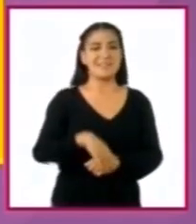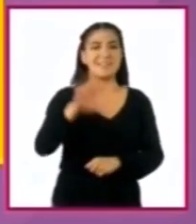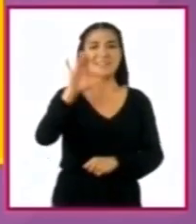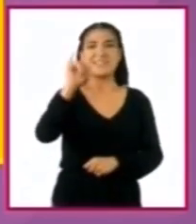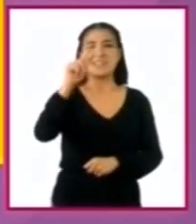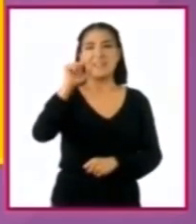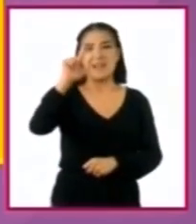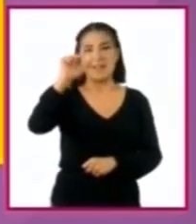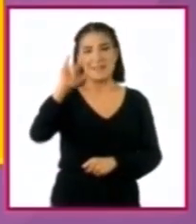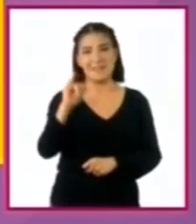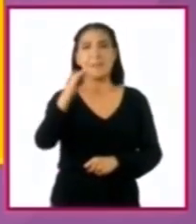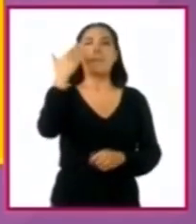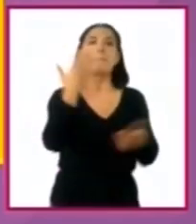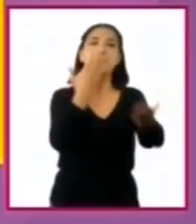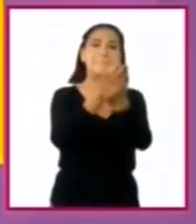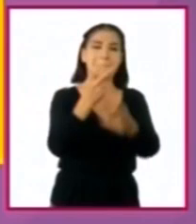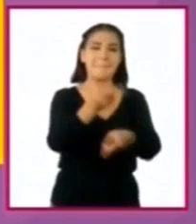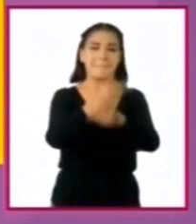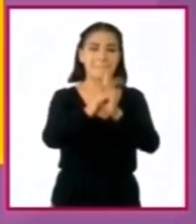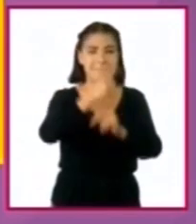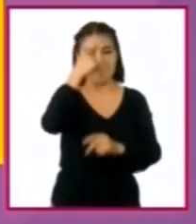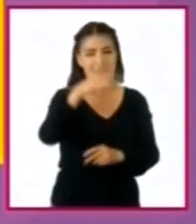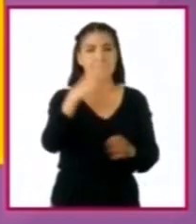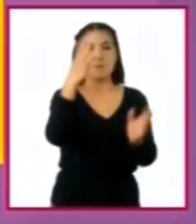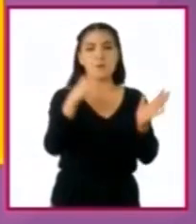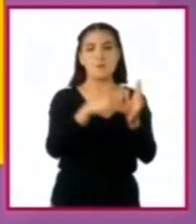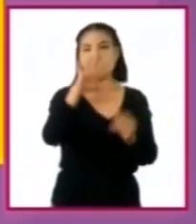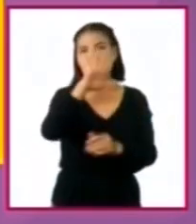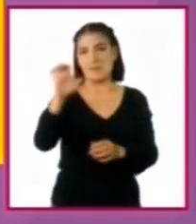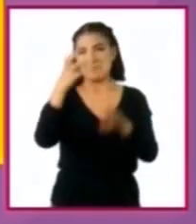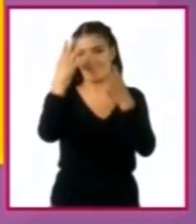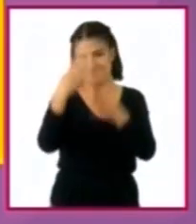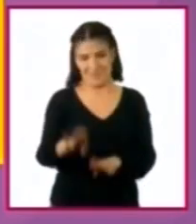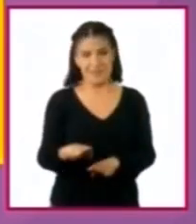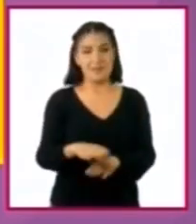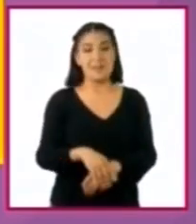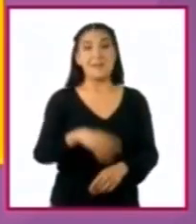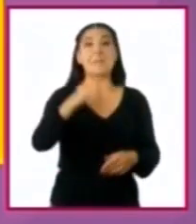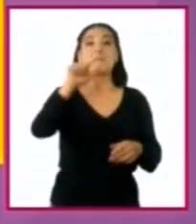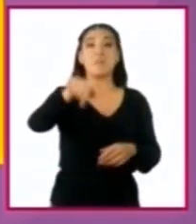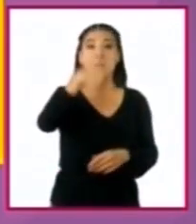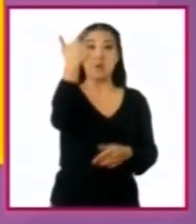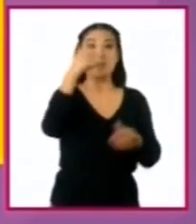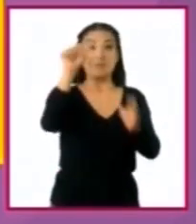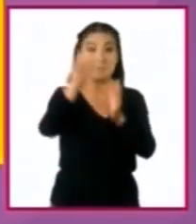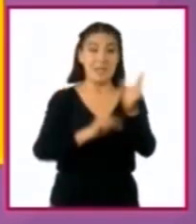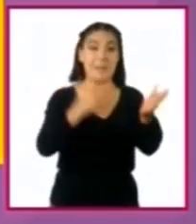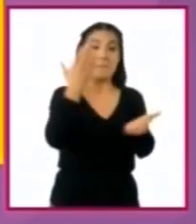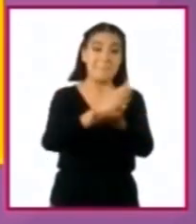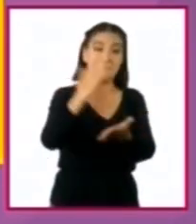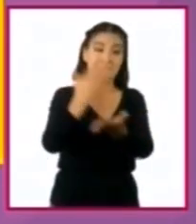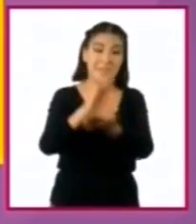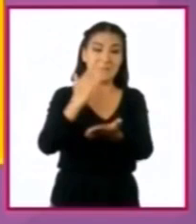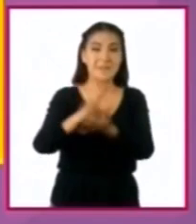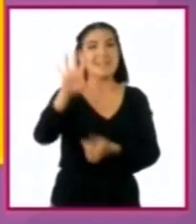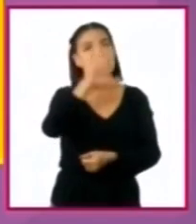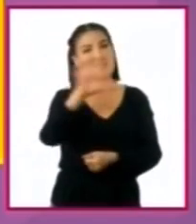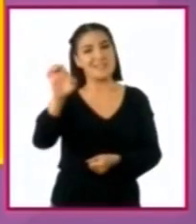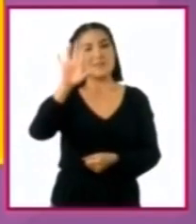un préstamo de 4,500 pesos en el banco, el cual tiene que pagar en 12 mensualidades fijas